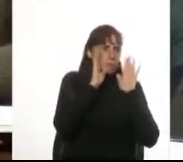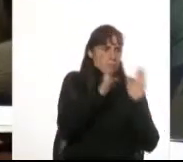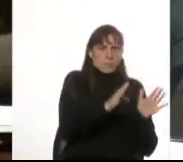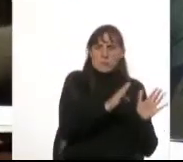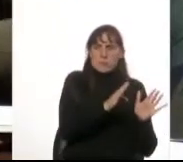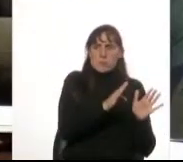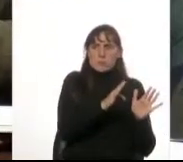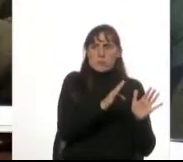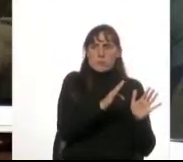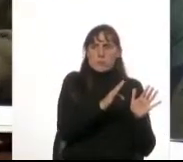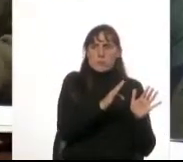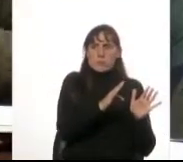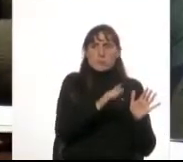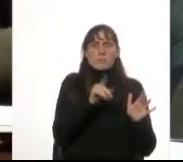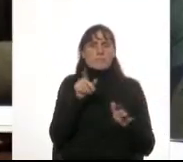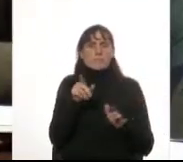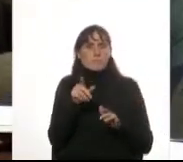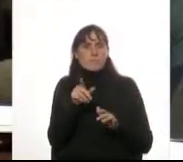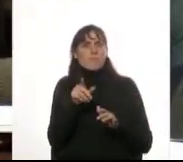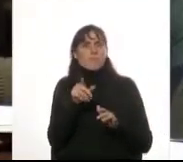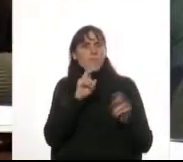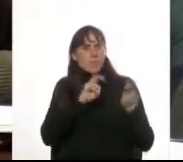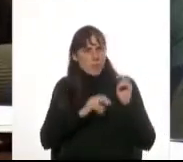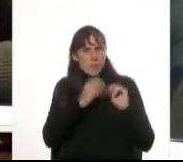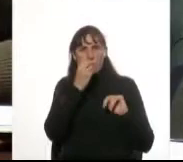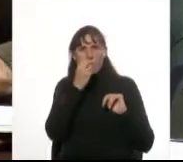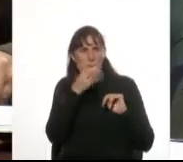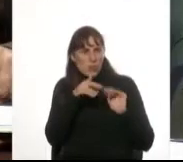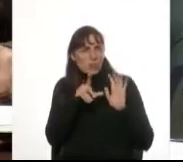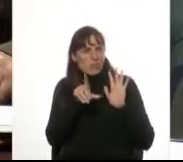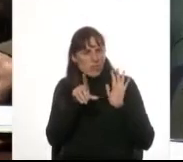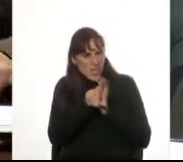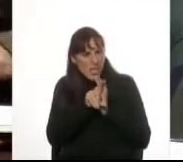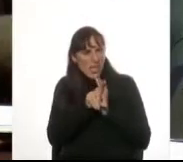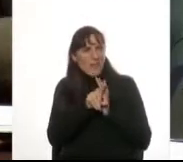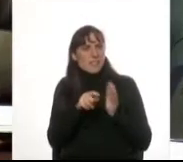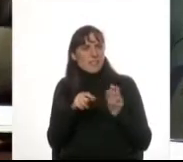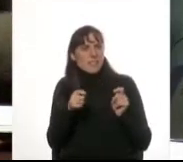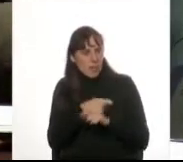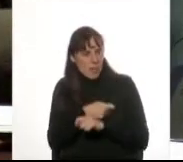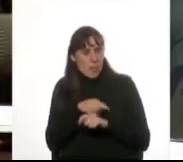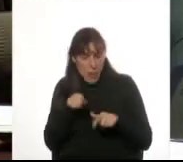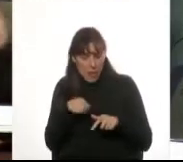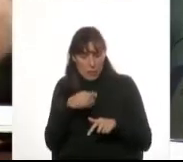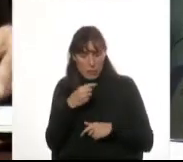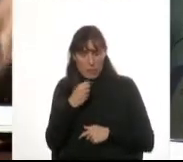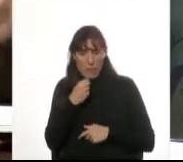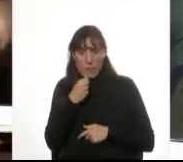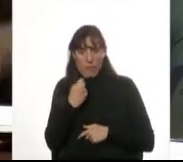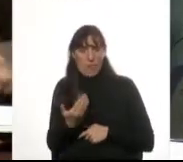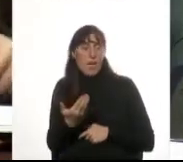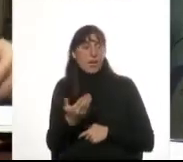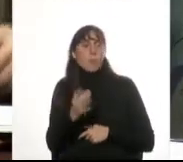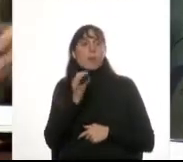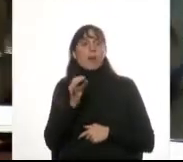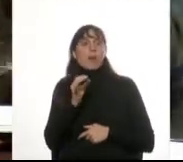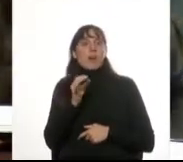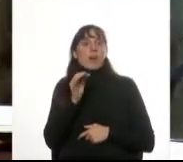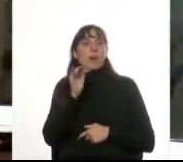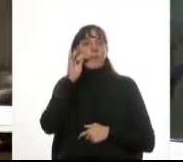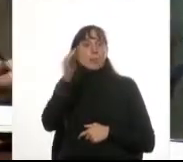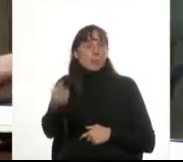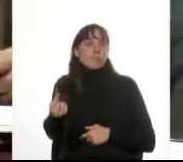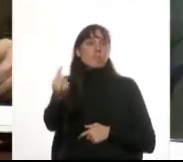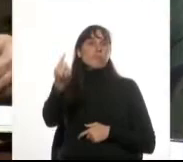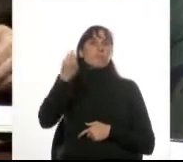esto, utilizar el mecanismo legislativo. Porque esto es un boomerang que se le viene al prestigio